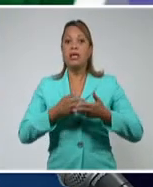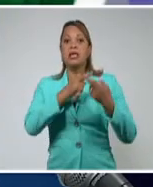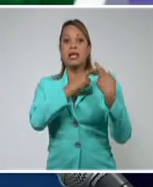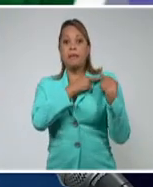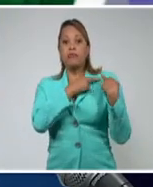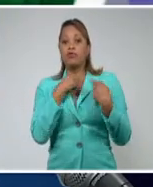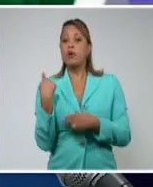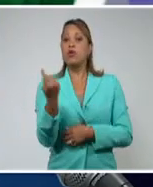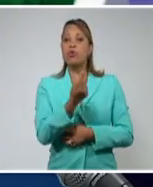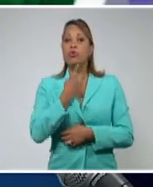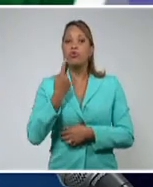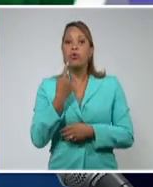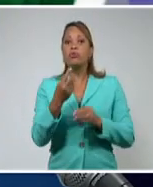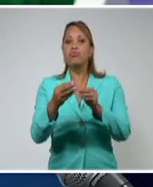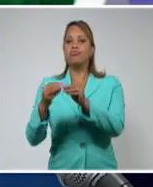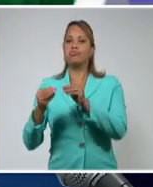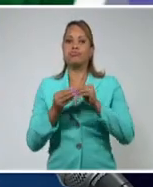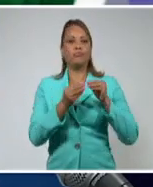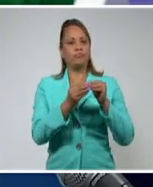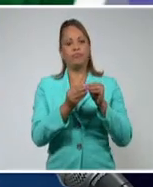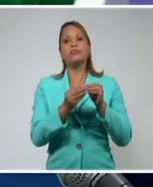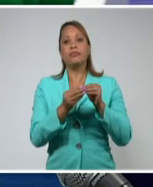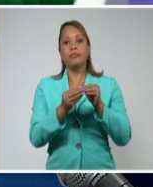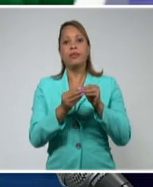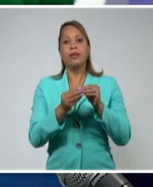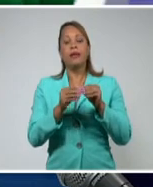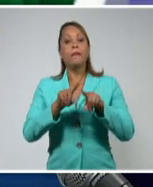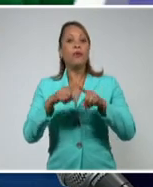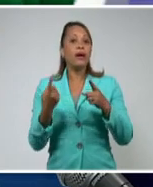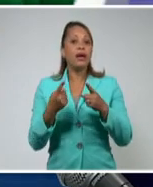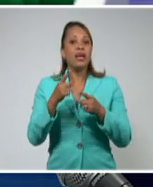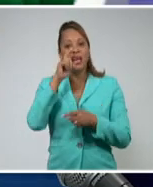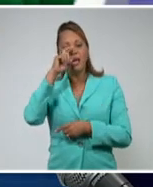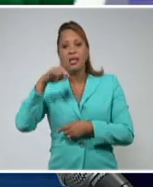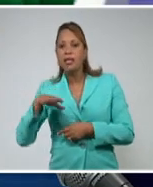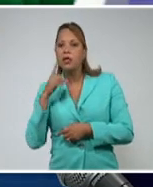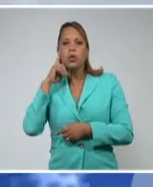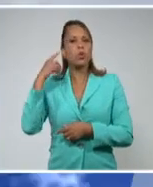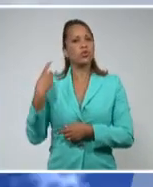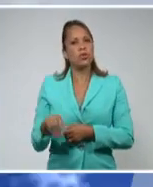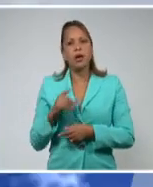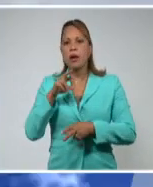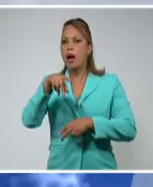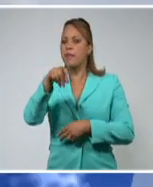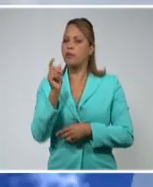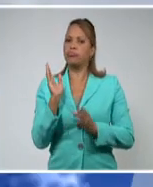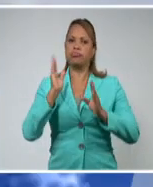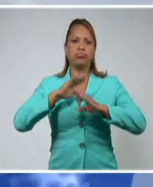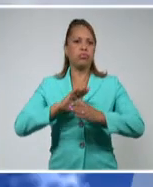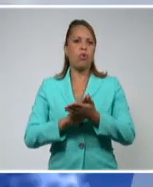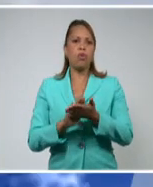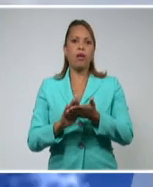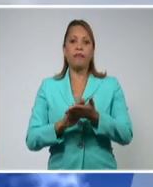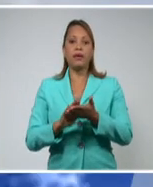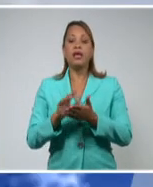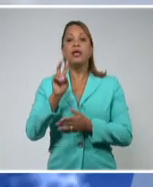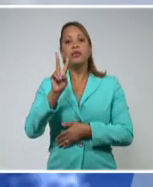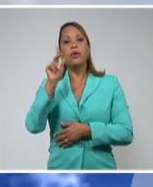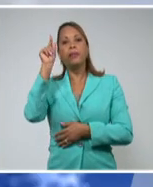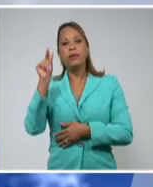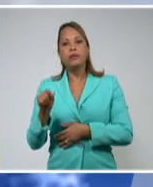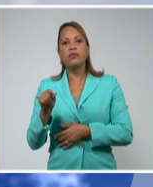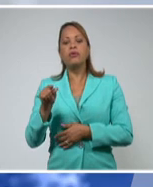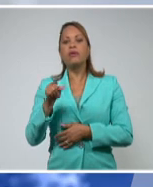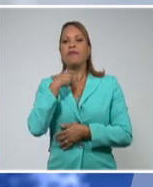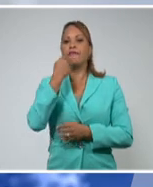somos de no contagiar lo porque impactante no sabe no camina lamentablemente dos personas fallecieron